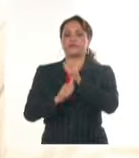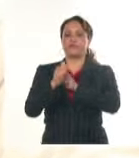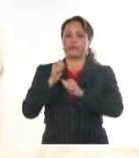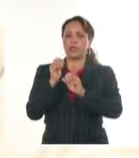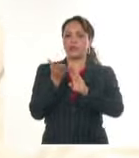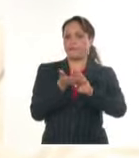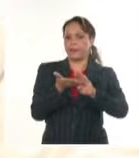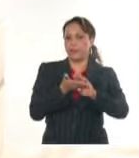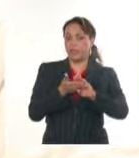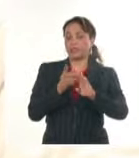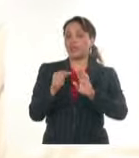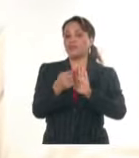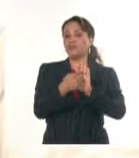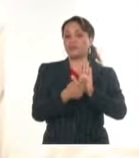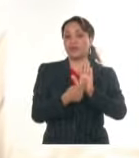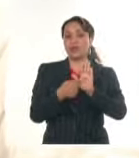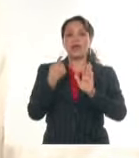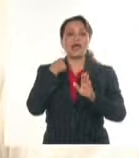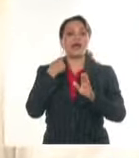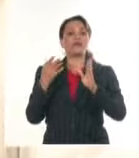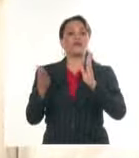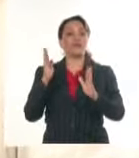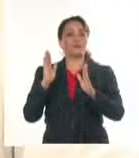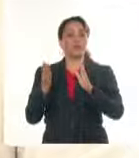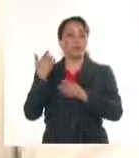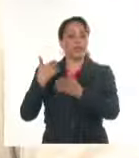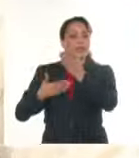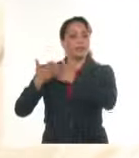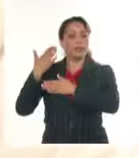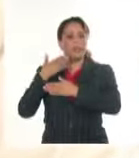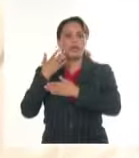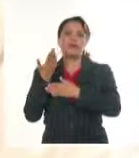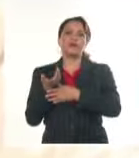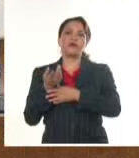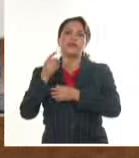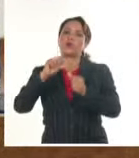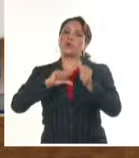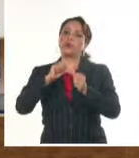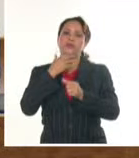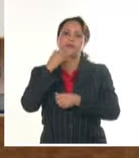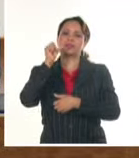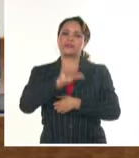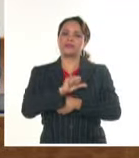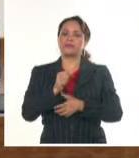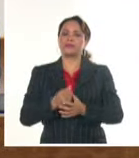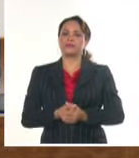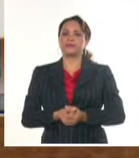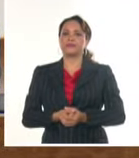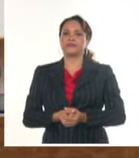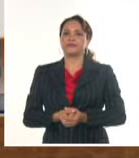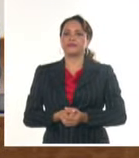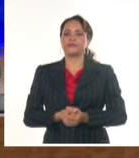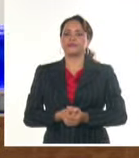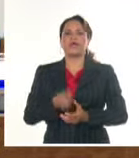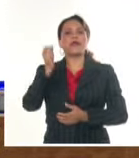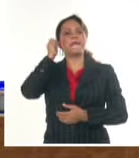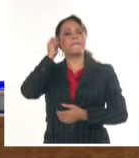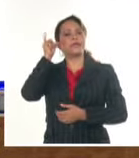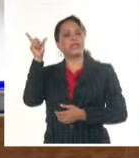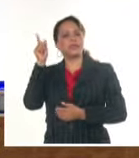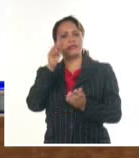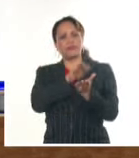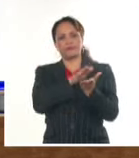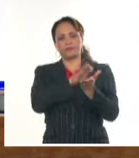un indicador que en años precedentes mostraba un comportamiento poco favorable. Con la experiencia acumulada por muchos y